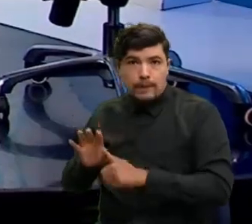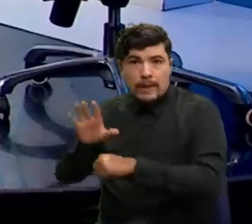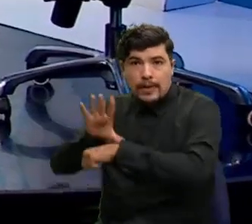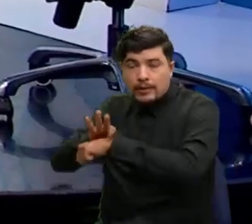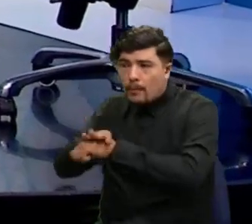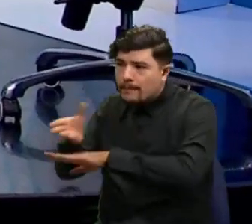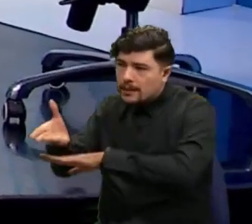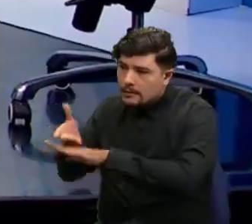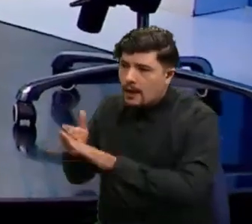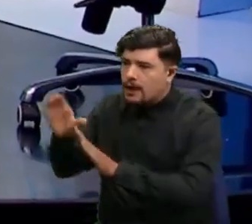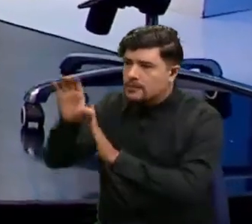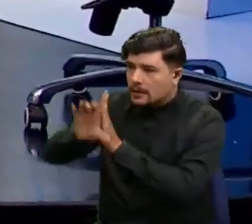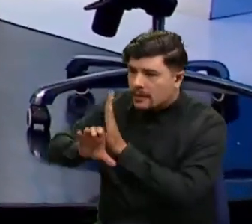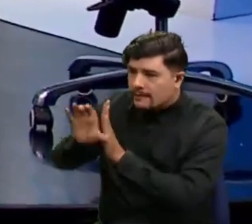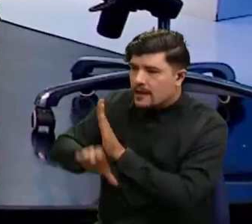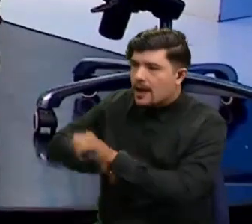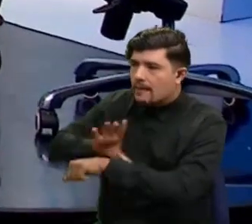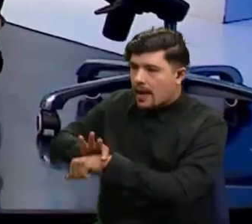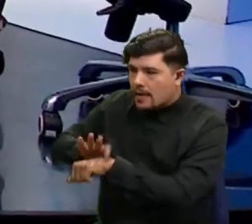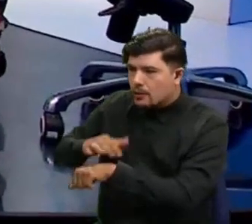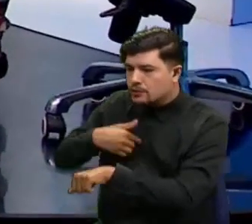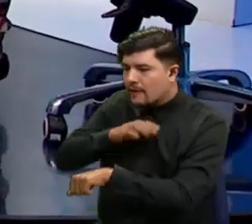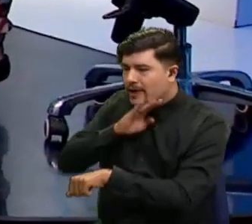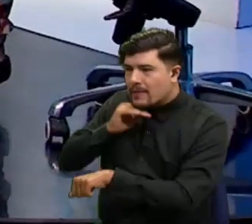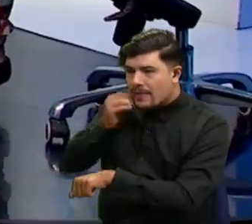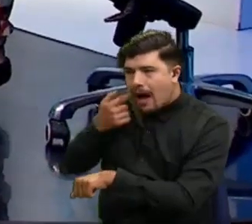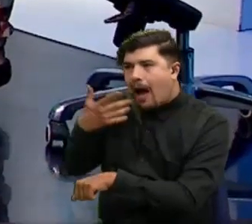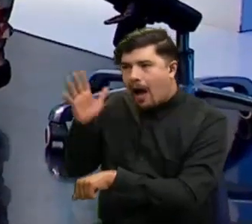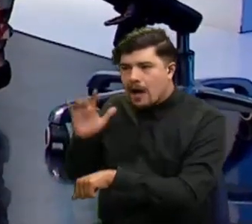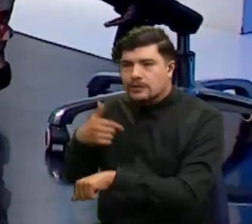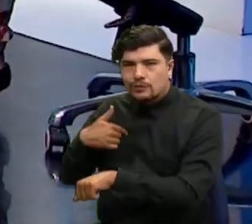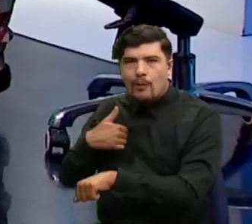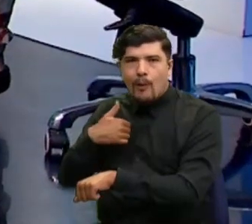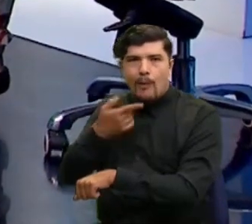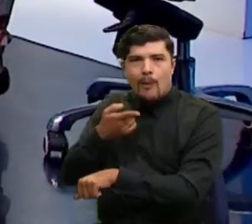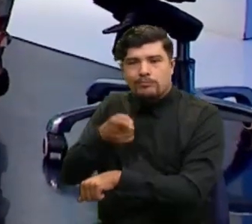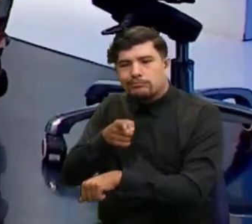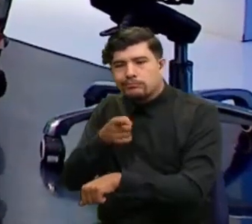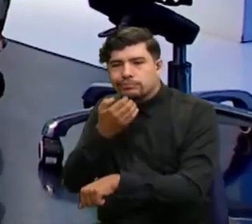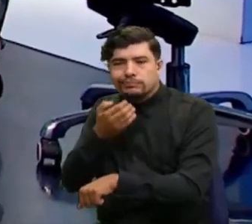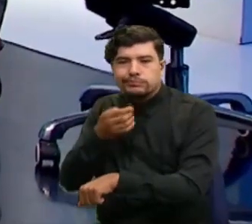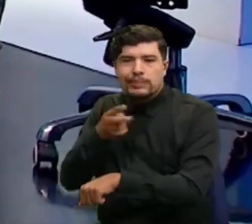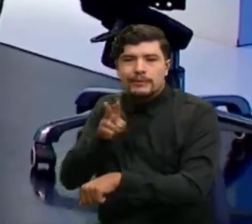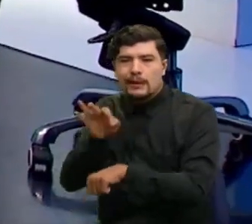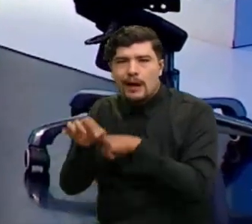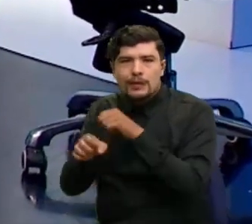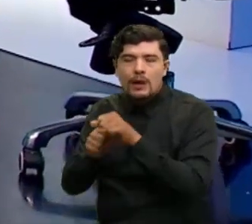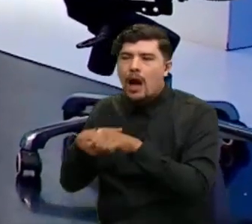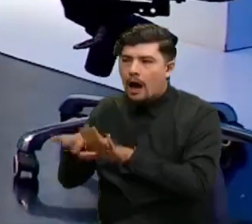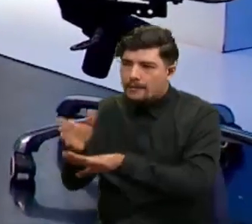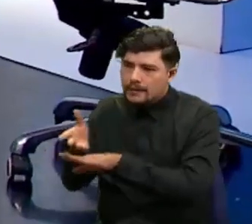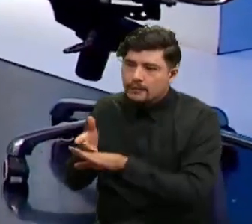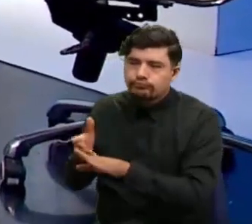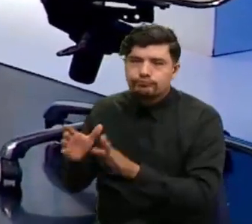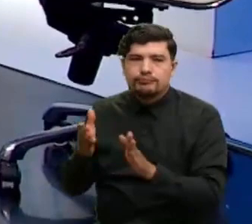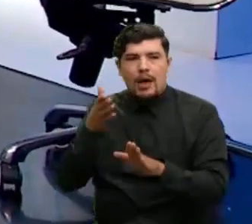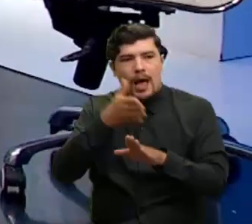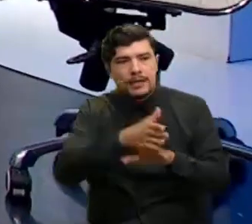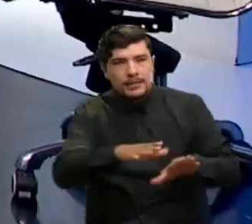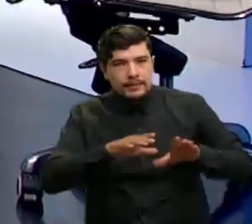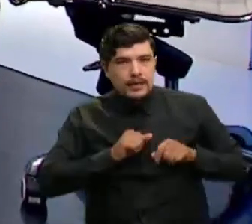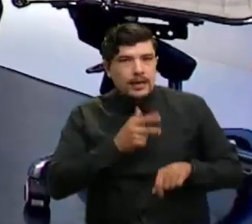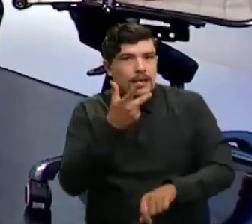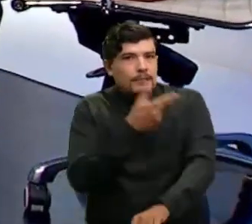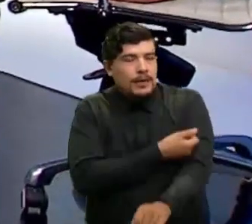haya barreras en la vacunación, sino simplemente llegar, comentar que están priorizados en mi vacuna, que